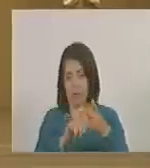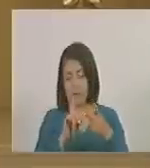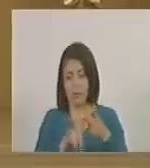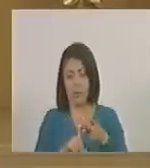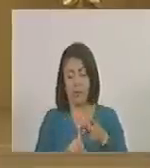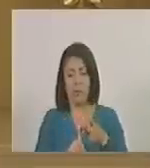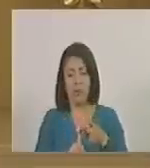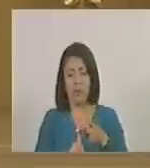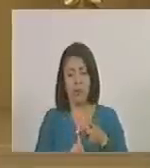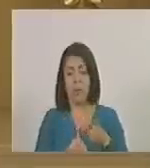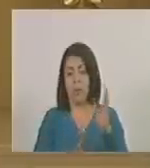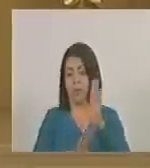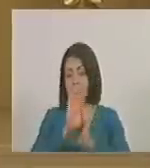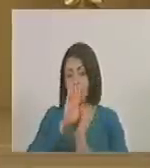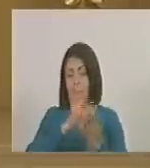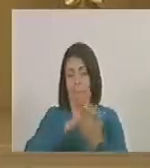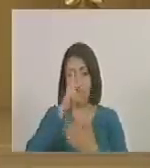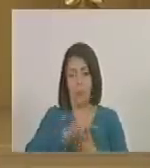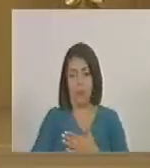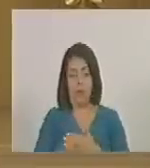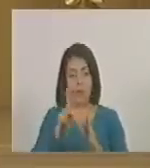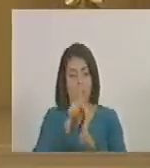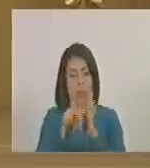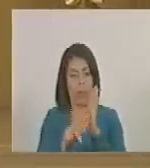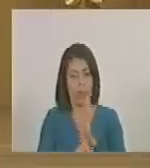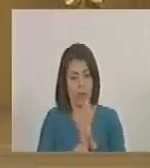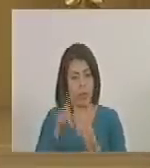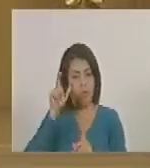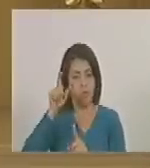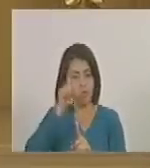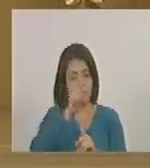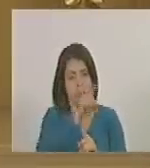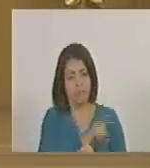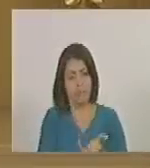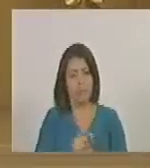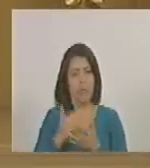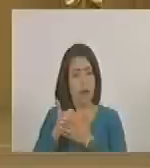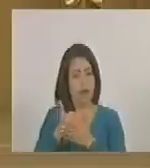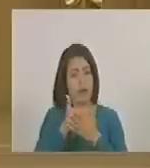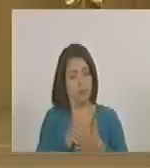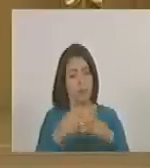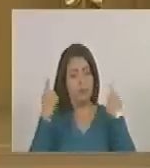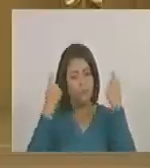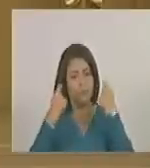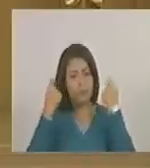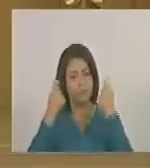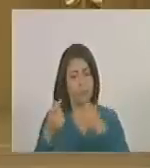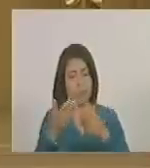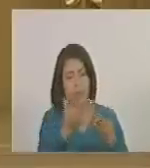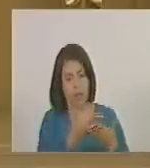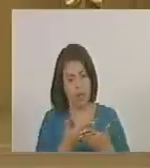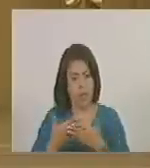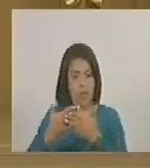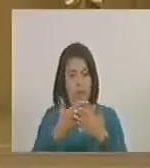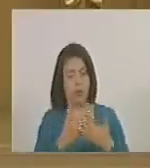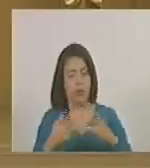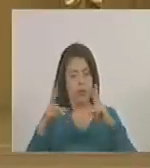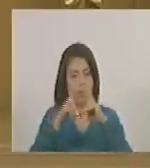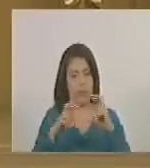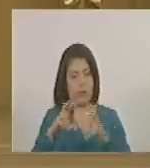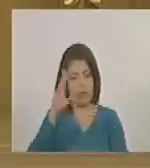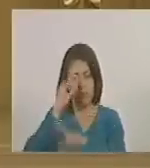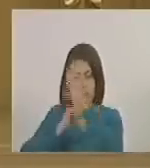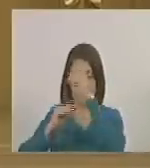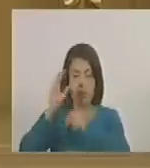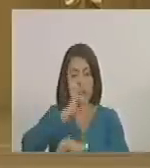Segundo, desarrollar planes y programas formativos que contribuyan a la promoción del estudio, la investigación y el